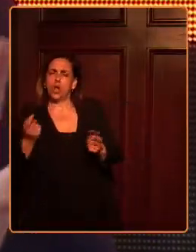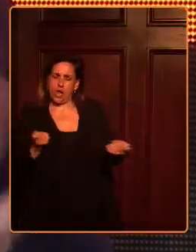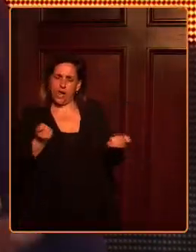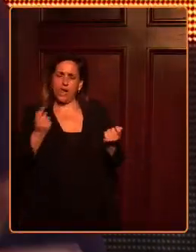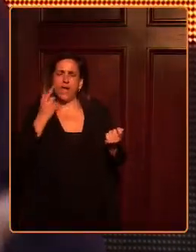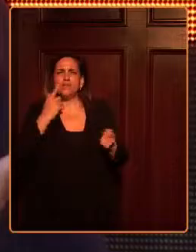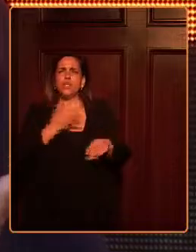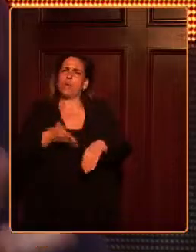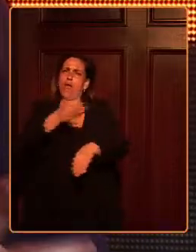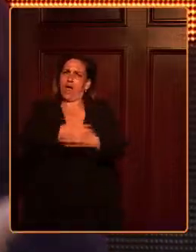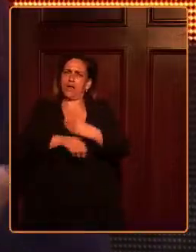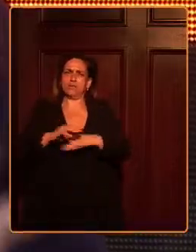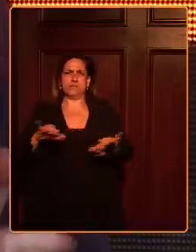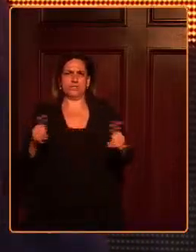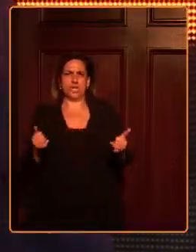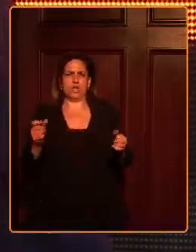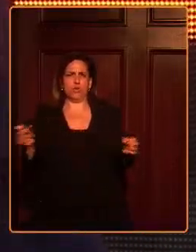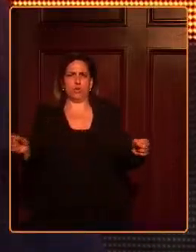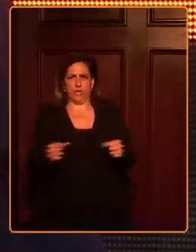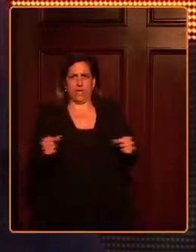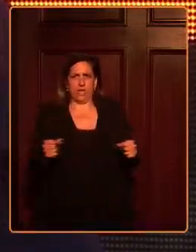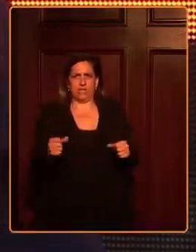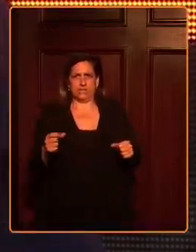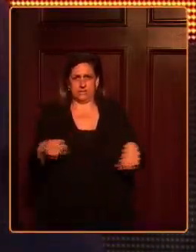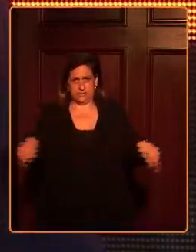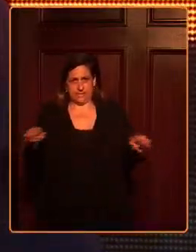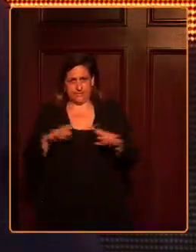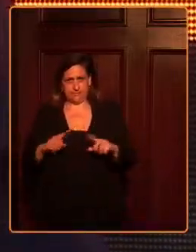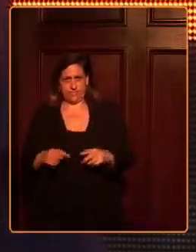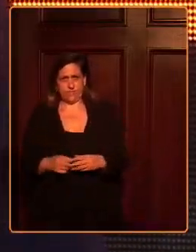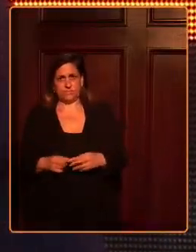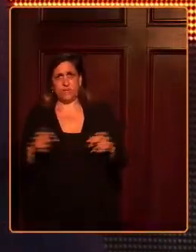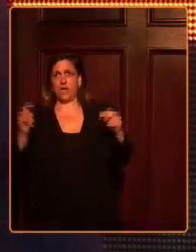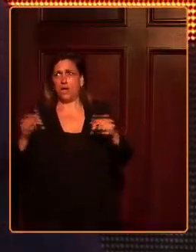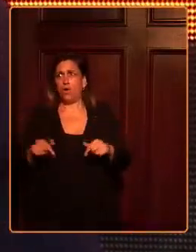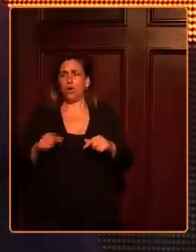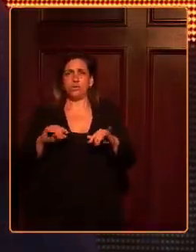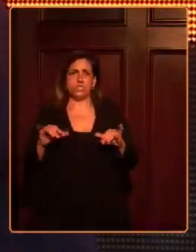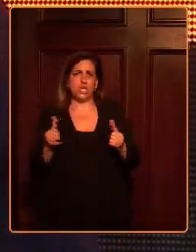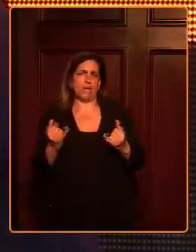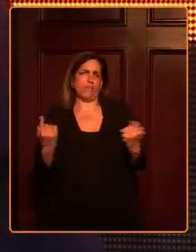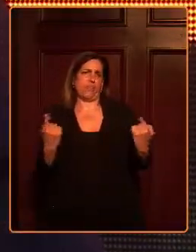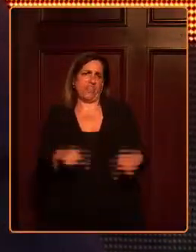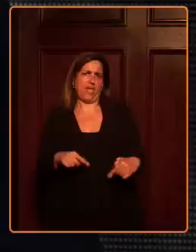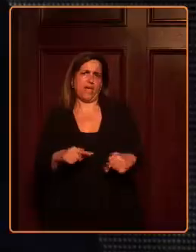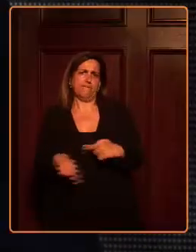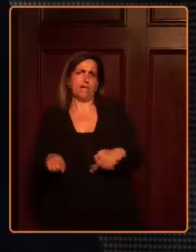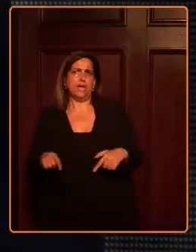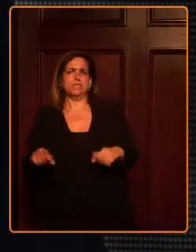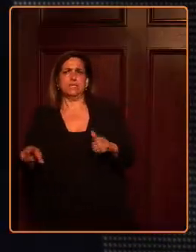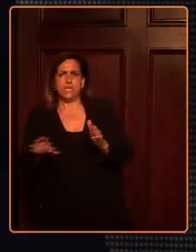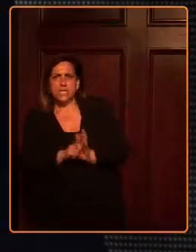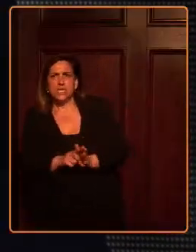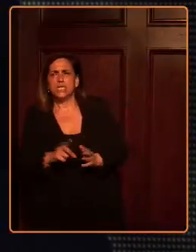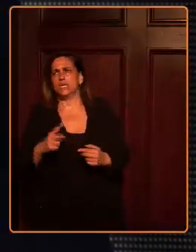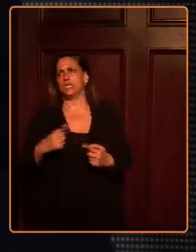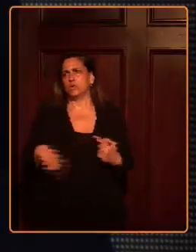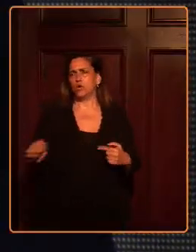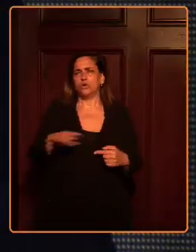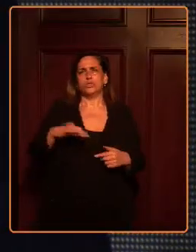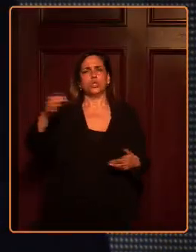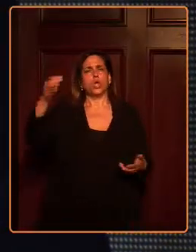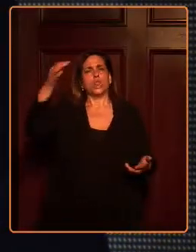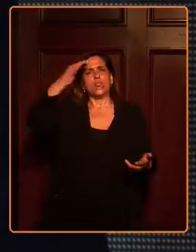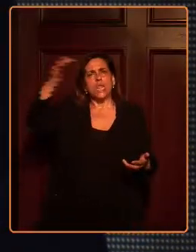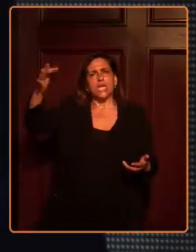preexistente sobre el cual esa inteligencia artificial se nutre. Y hoy por hoy tenemos debates legales, básicamente, y técnicos